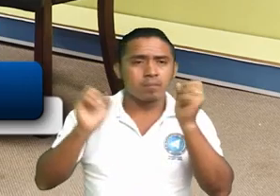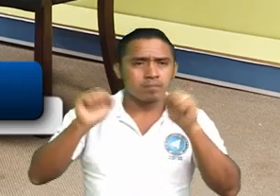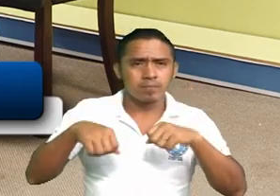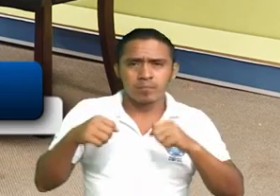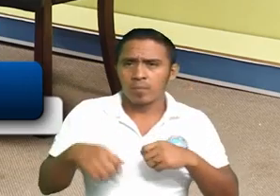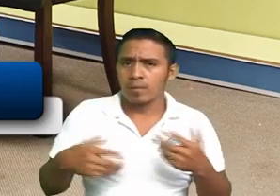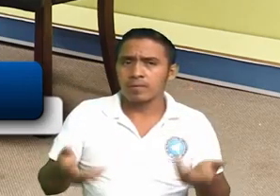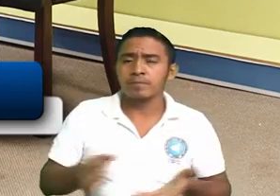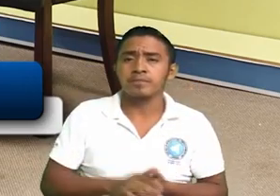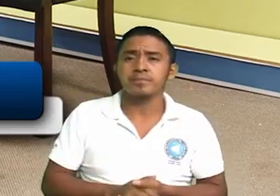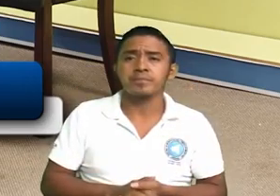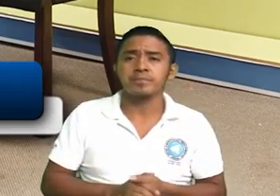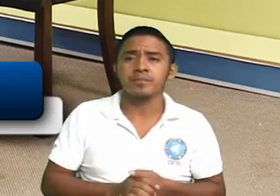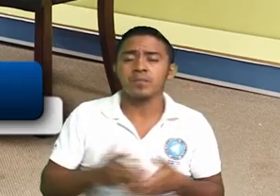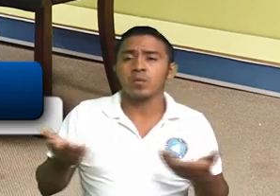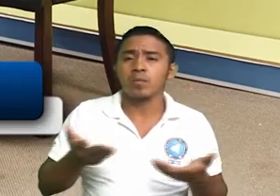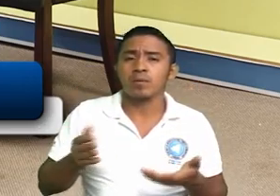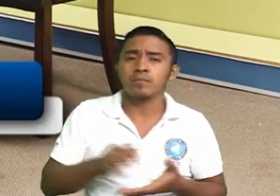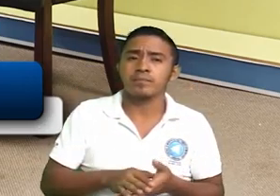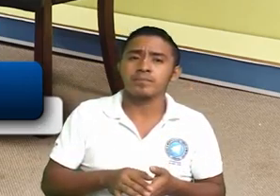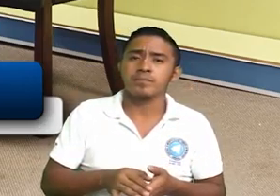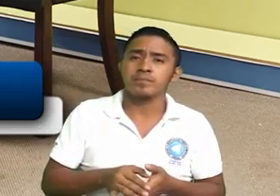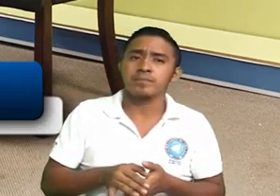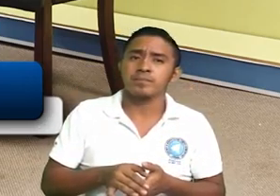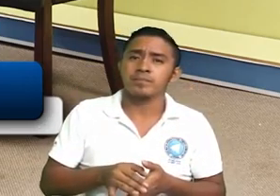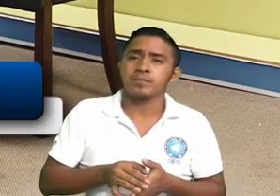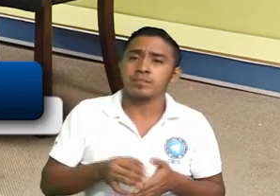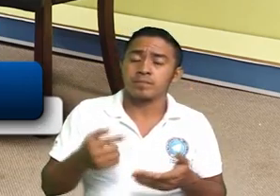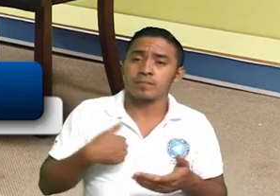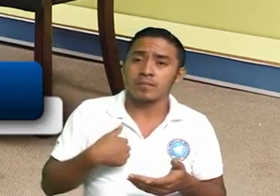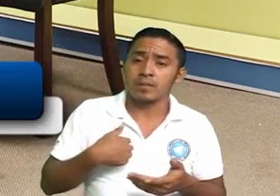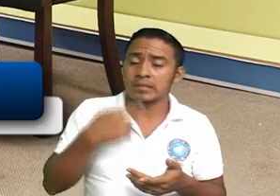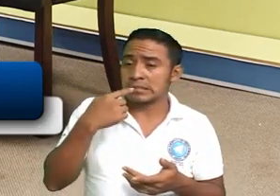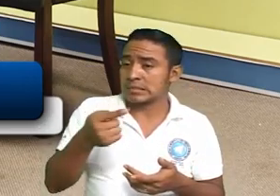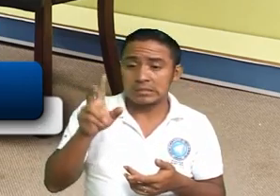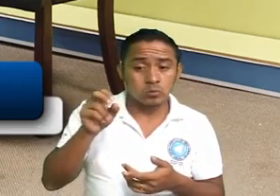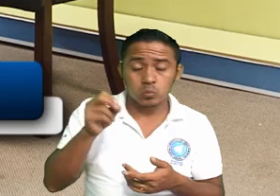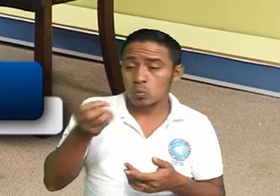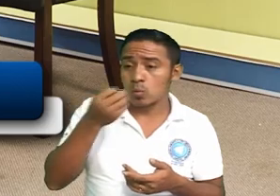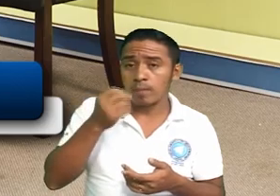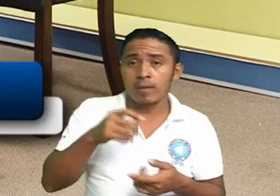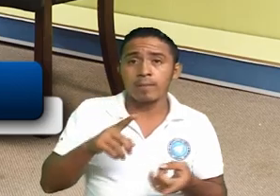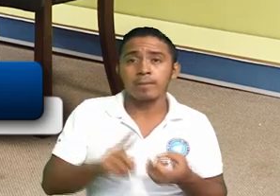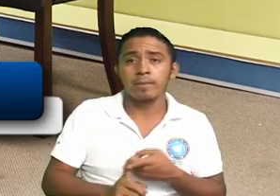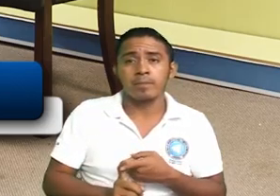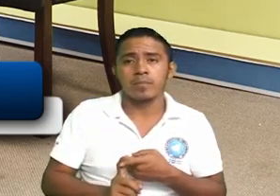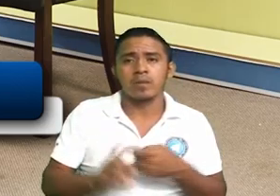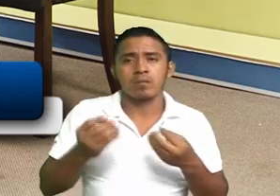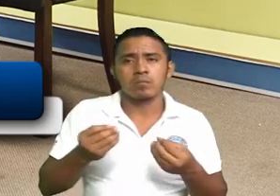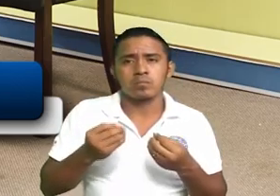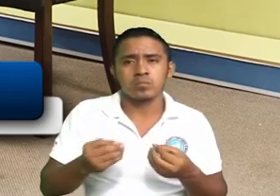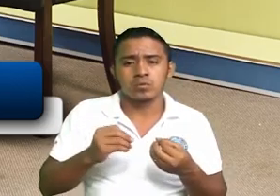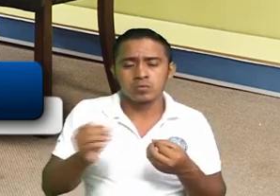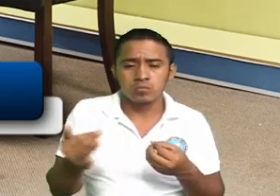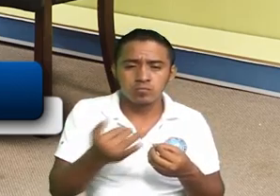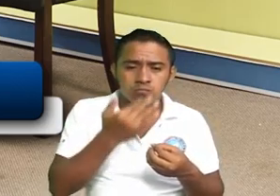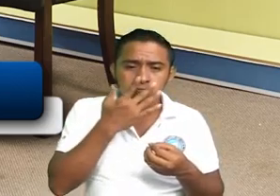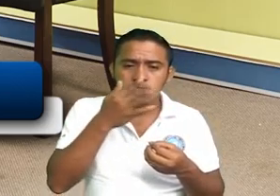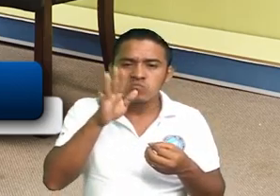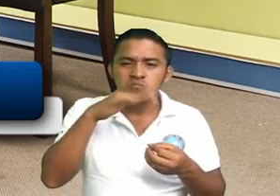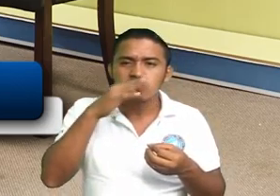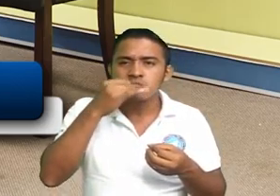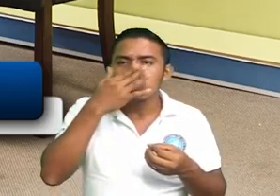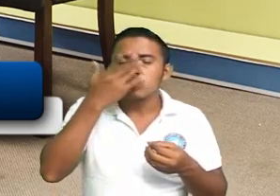bebé? ¿Con qué pueden alimentarse perfectamente? Todos los alimentos que esa mujer en